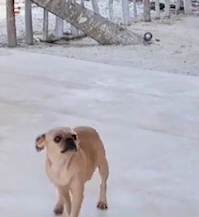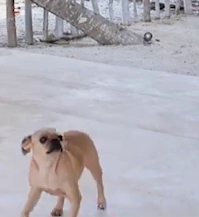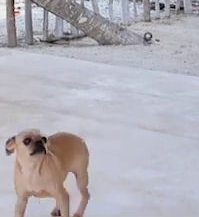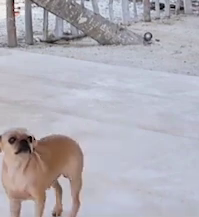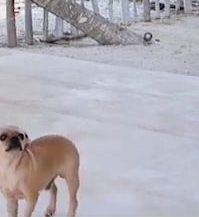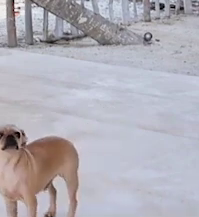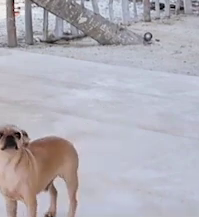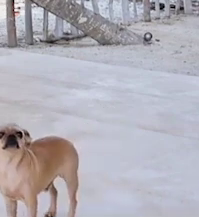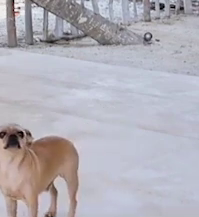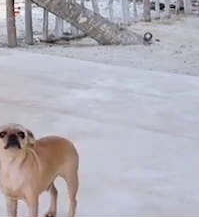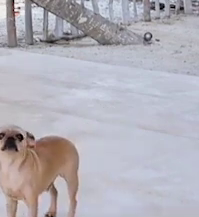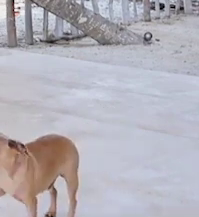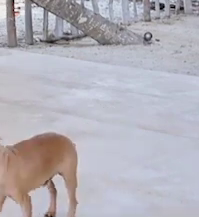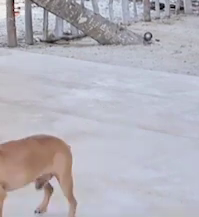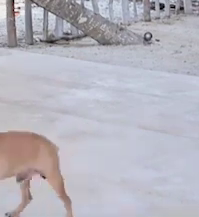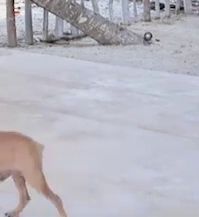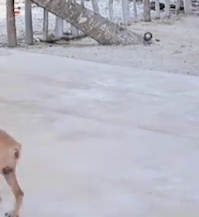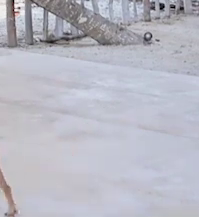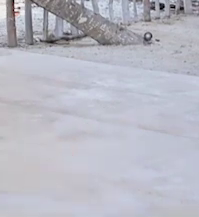hacia el otro.